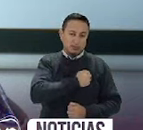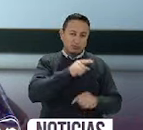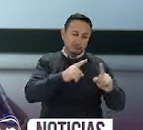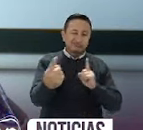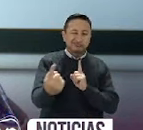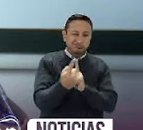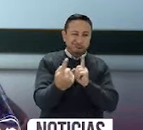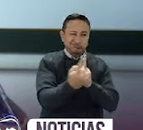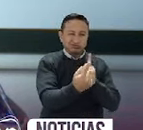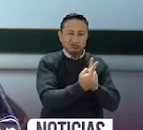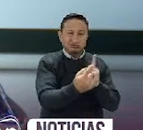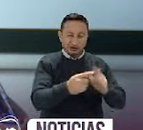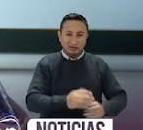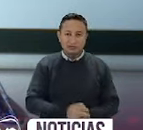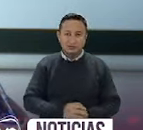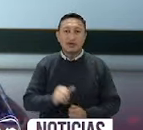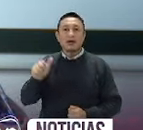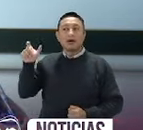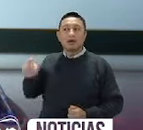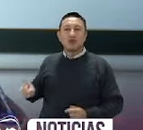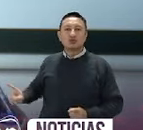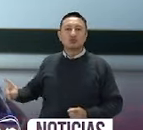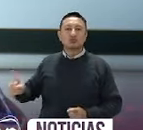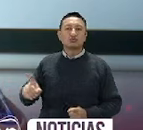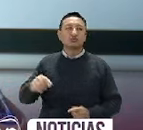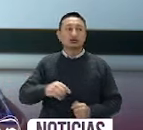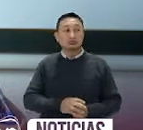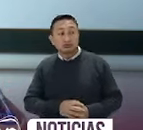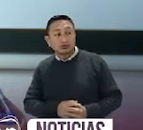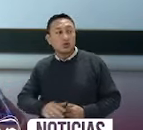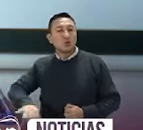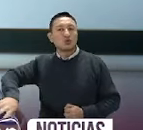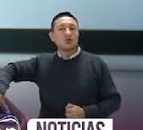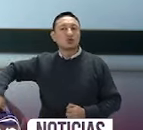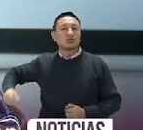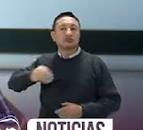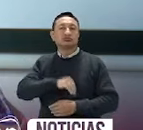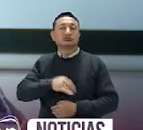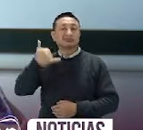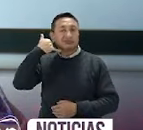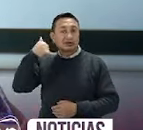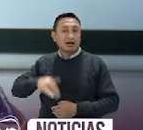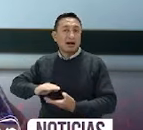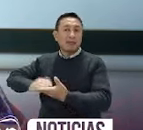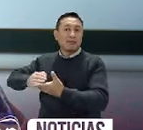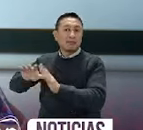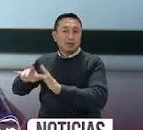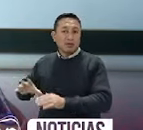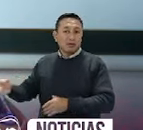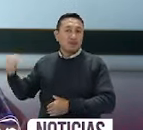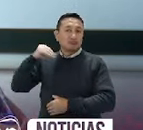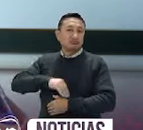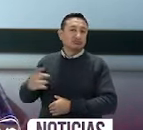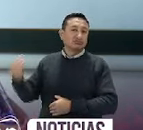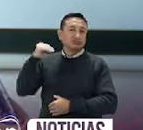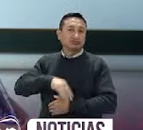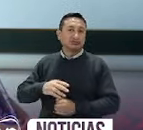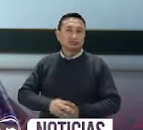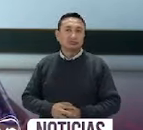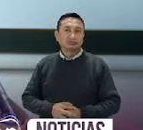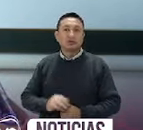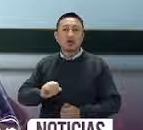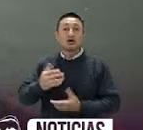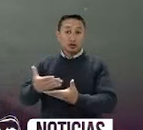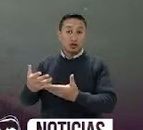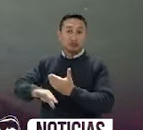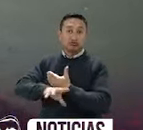comerciales, estas personas hacen descuidar y se sustraen los celulares, se sustraen laptops o se sustraen mercadería. Pero cuando